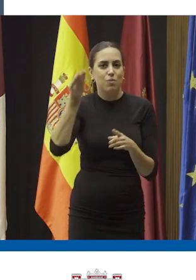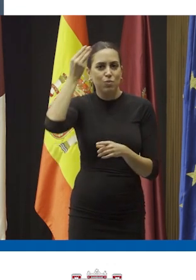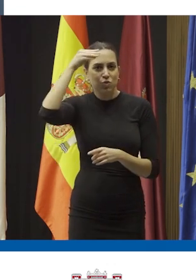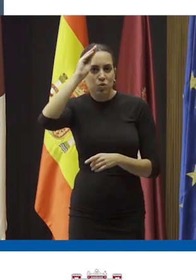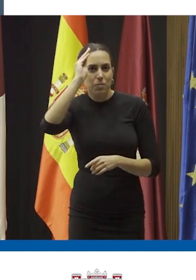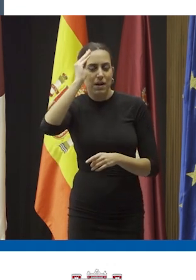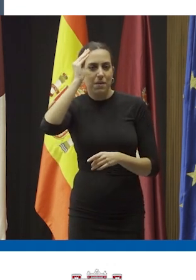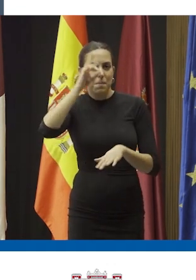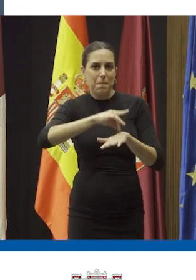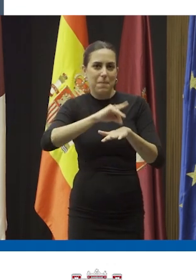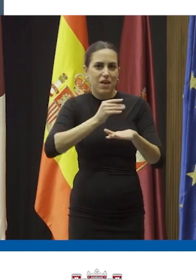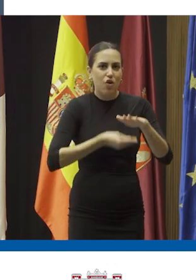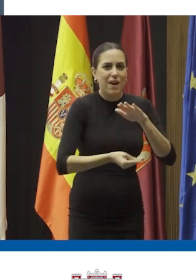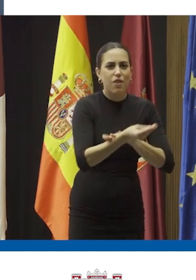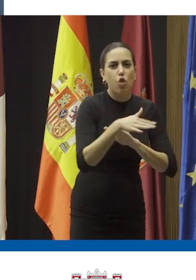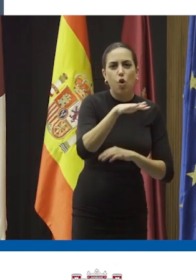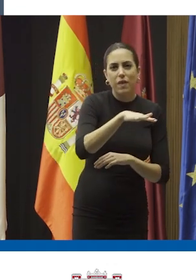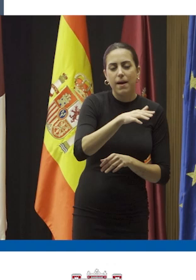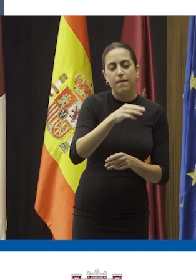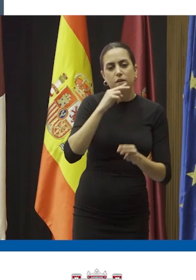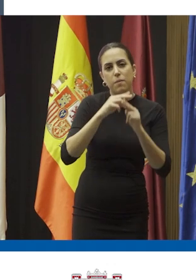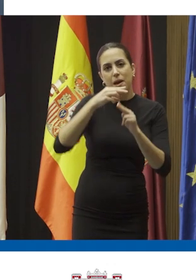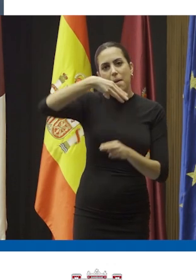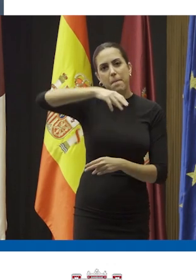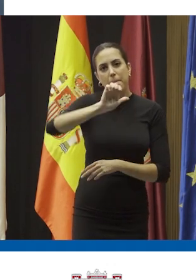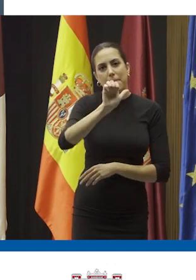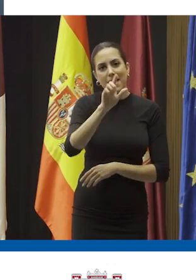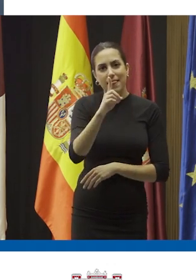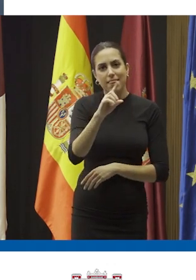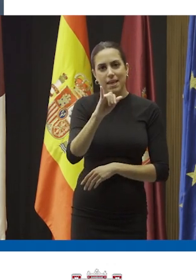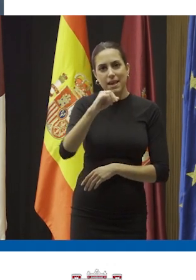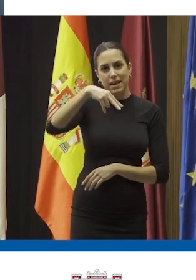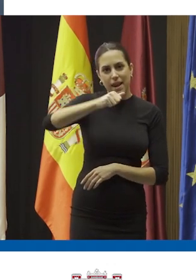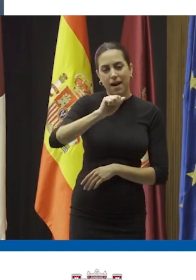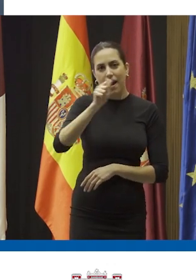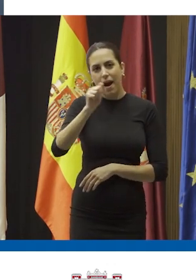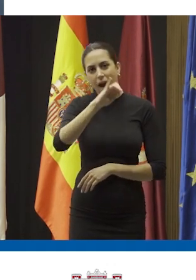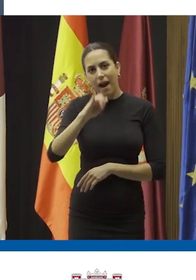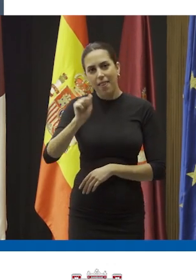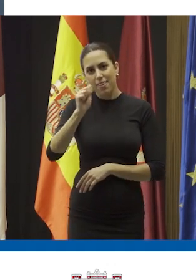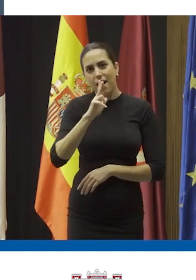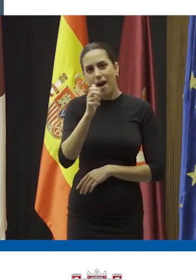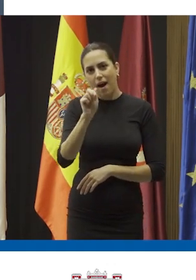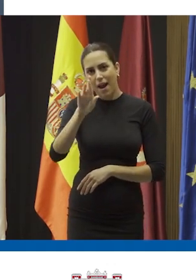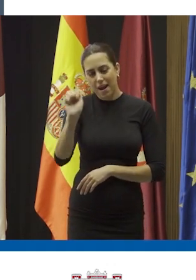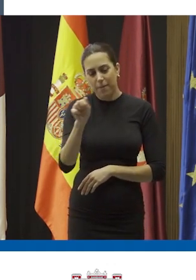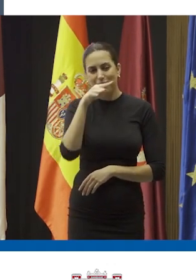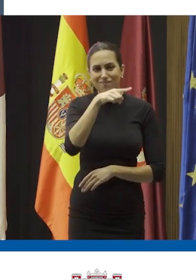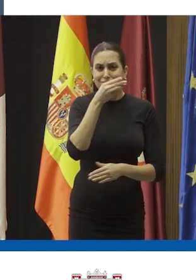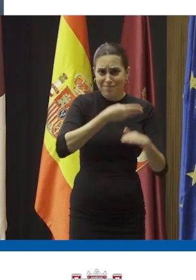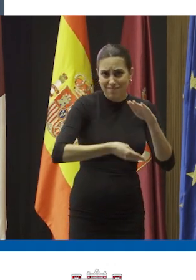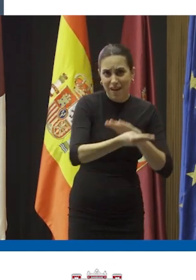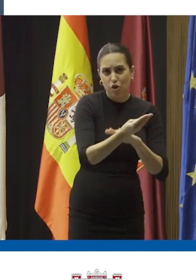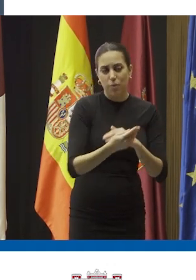médico nacido en Medina Zara. Seguro que muchos de ustedes lo han visitado en Medina Zara. Bueno, pues aparte de recordar al gran